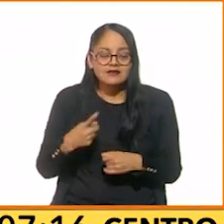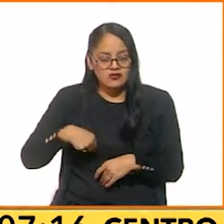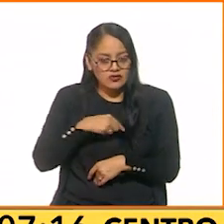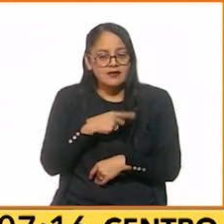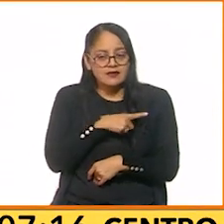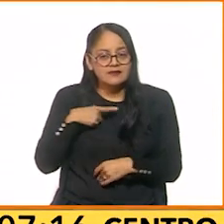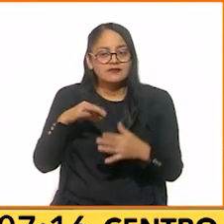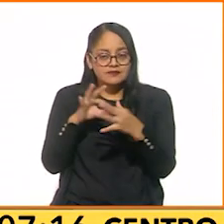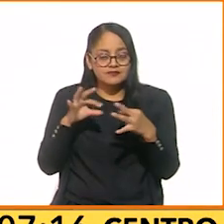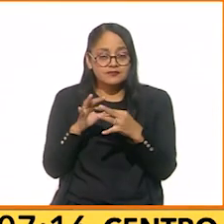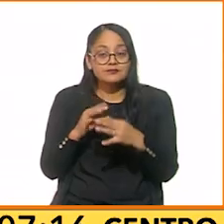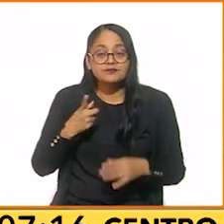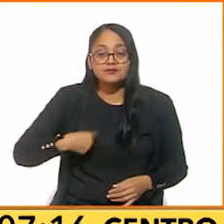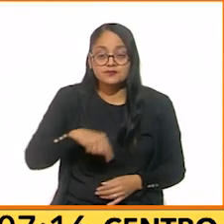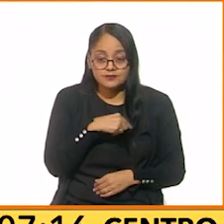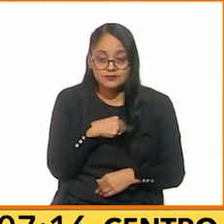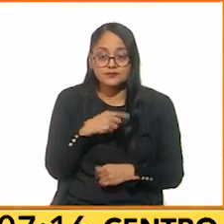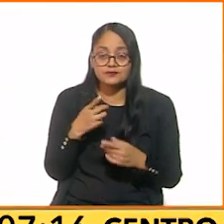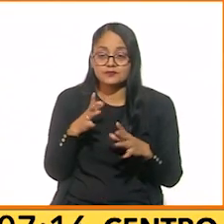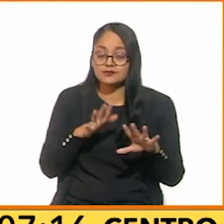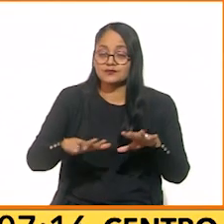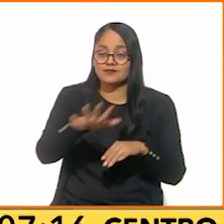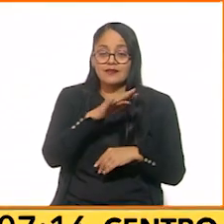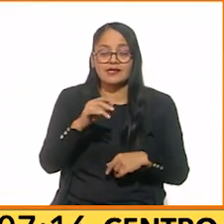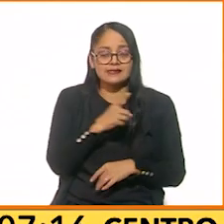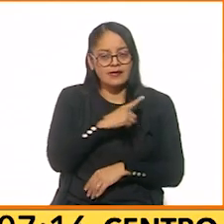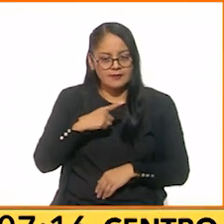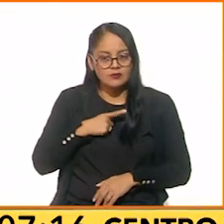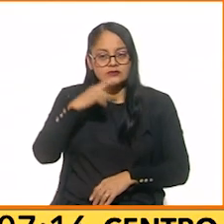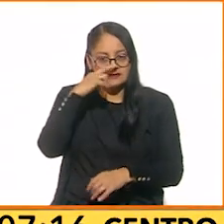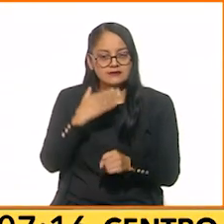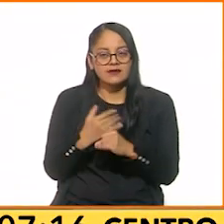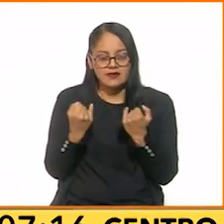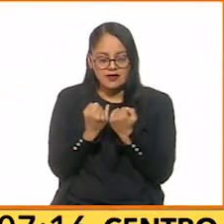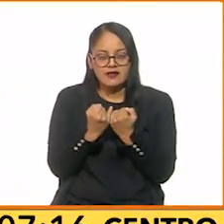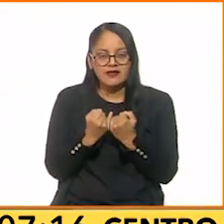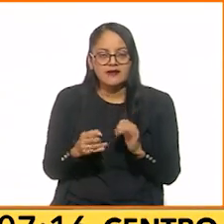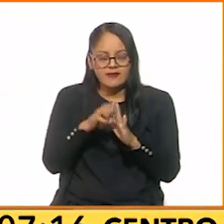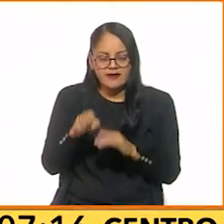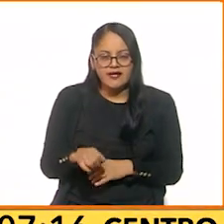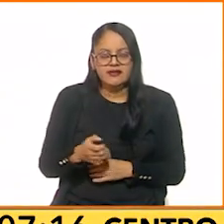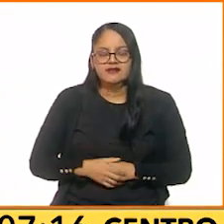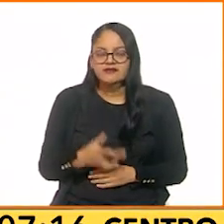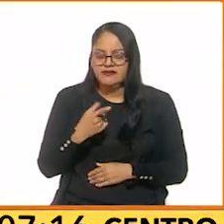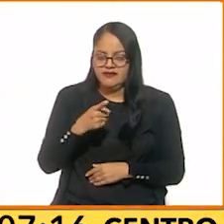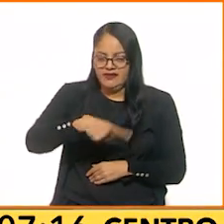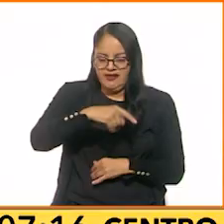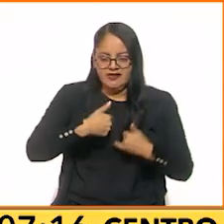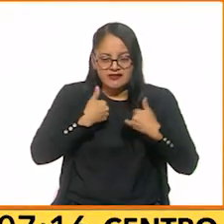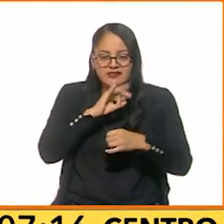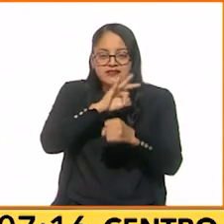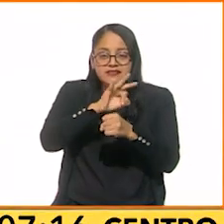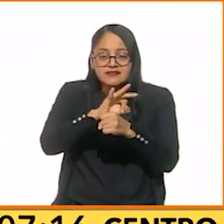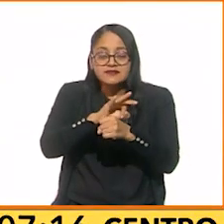que señalar que nosotros como sociedad tenemos también corresponsabilidad tanto en protegerlos lo más posible